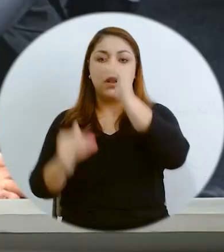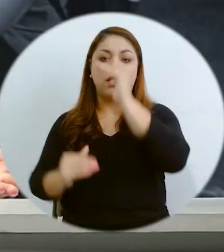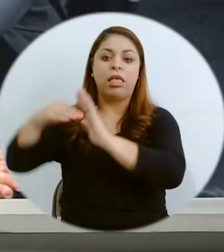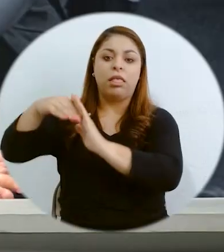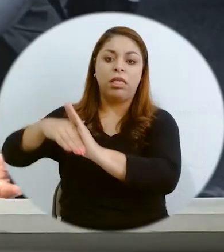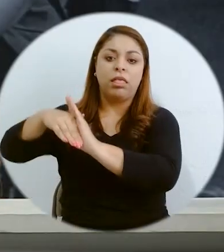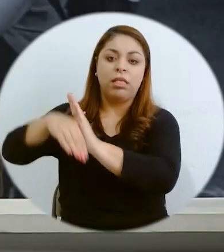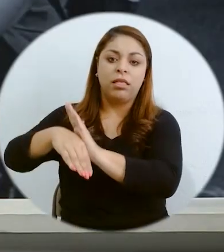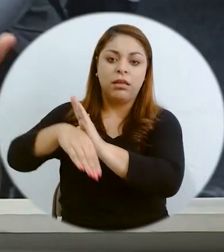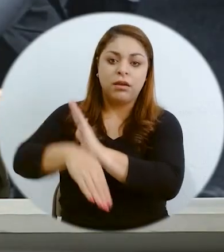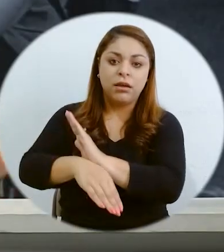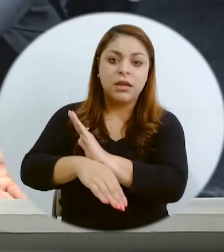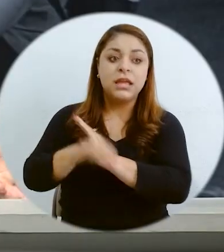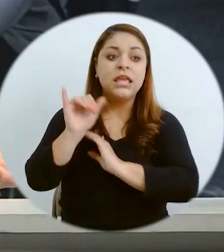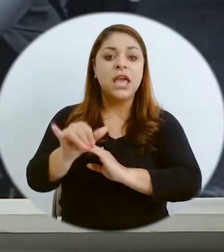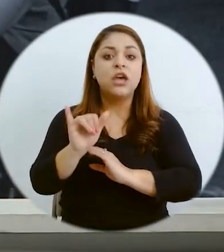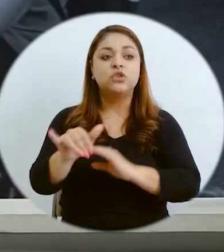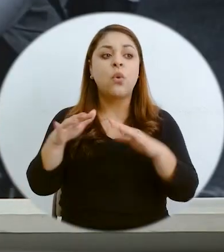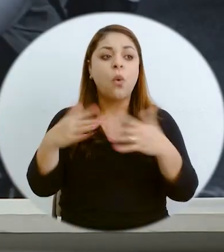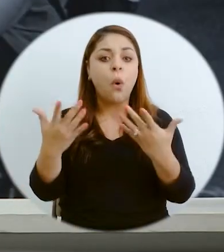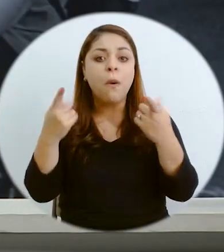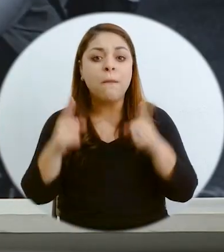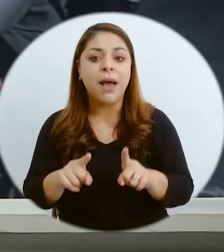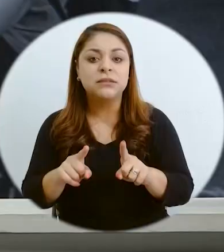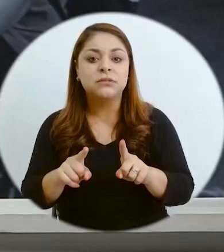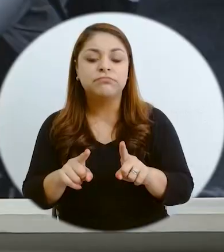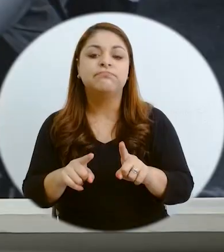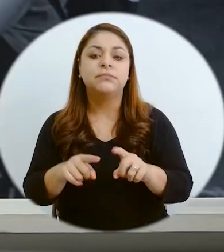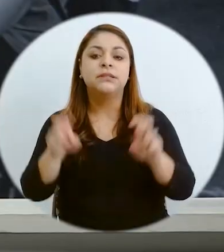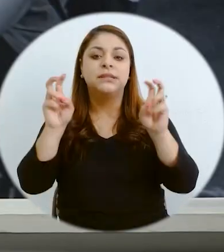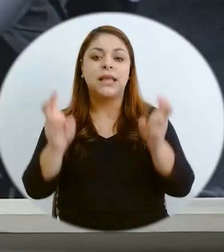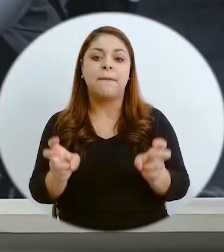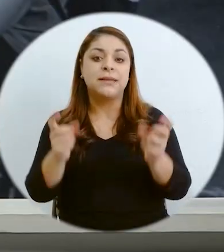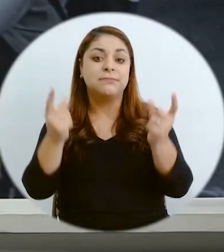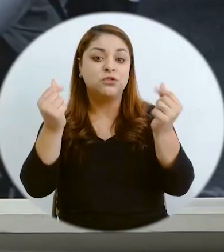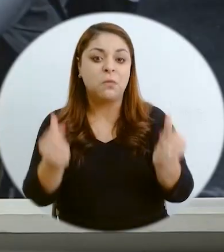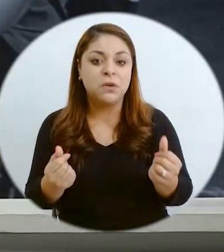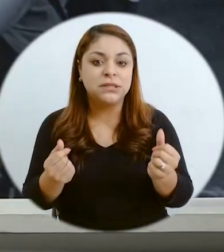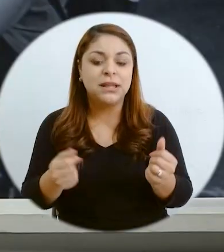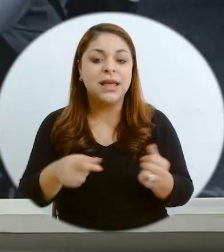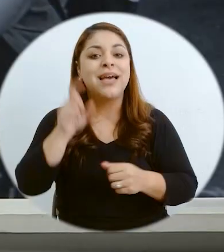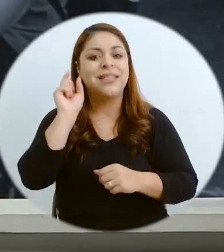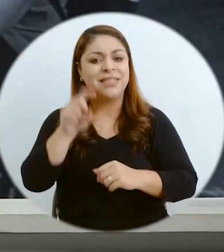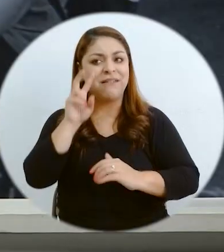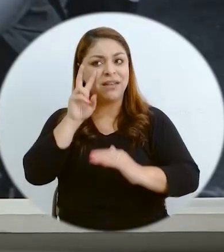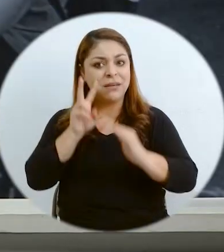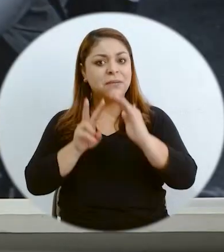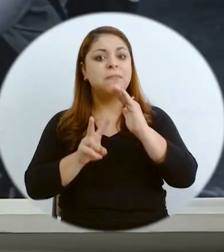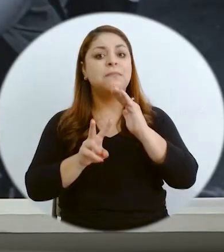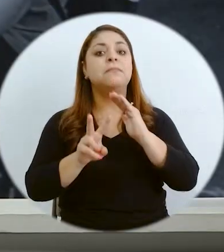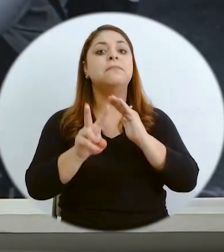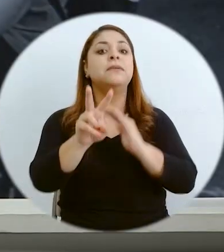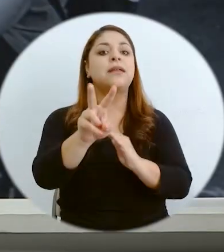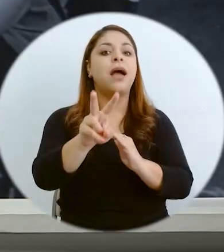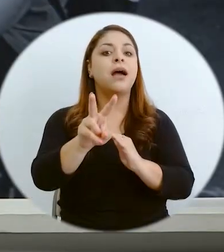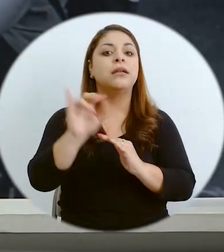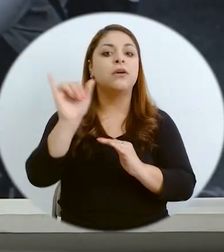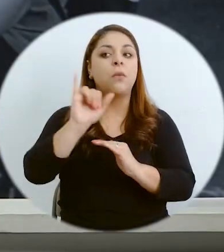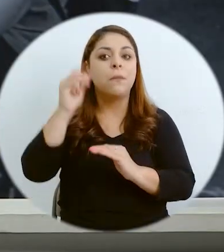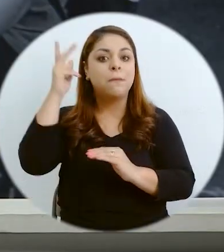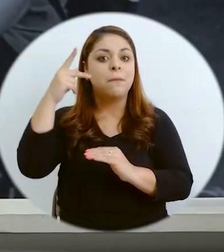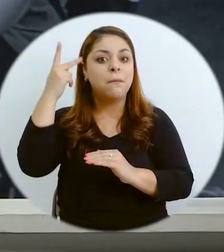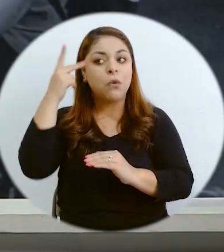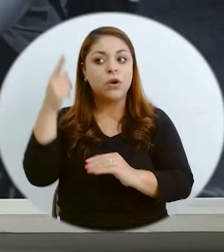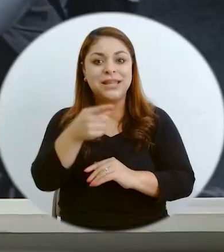la desigualdad. ¿Y todo eso cómo pasa? Por temas presupuestarios. Hay que mirar, tener una mirada en